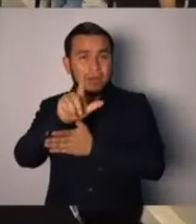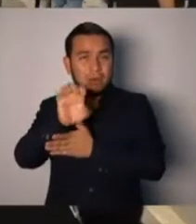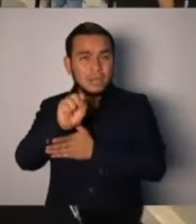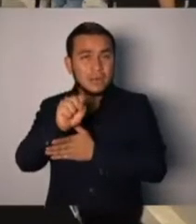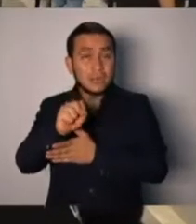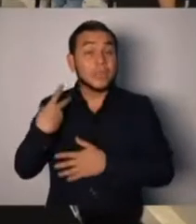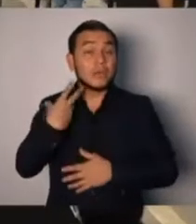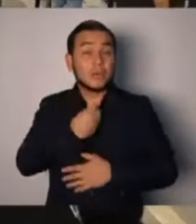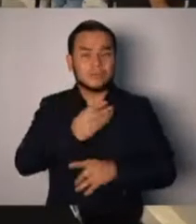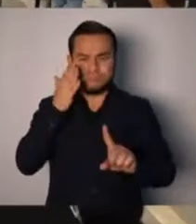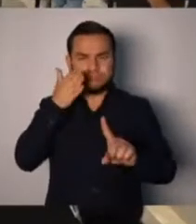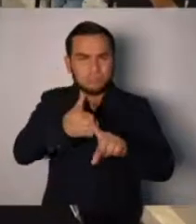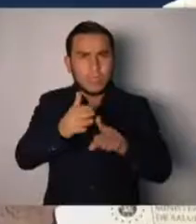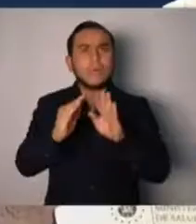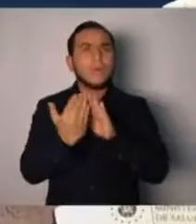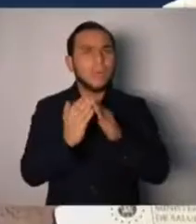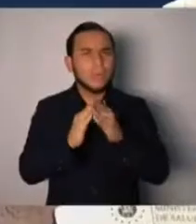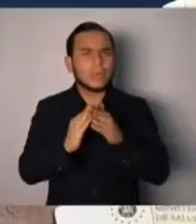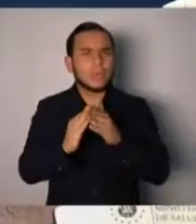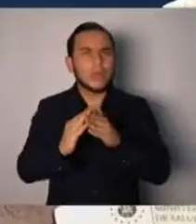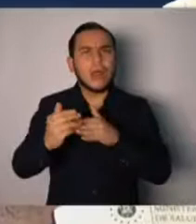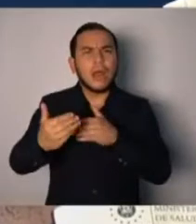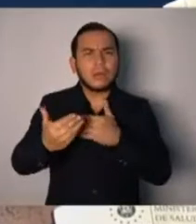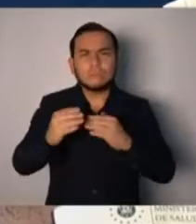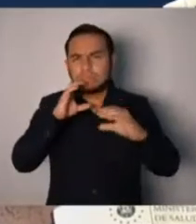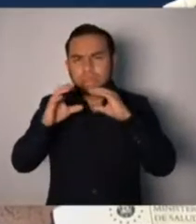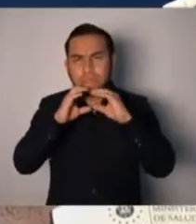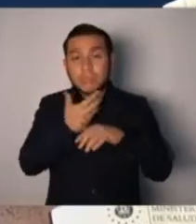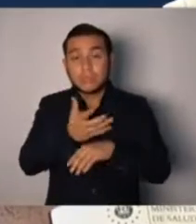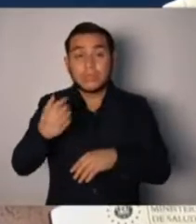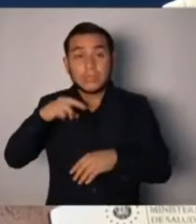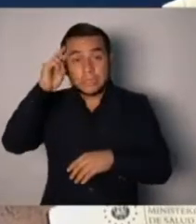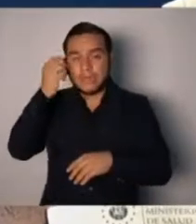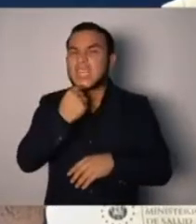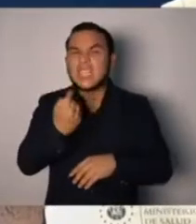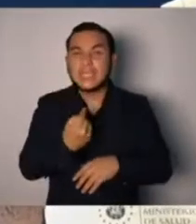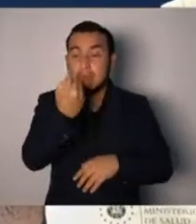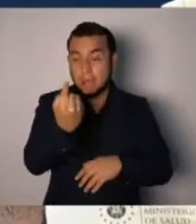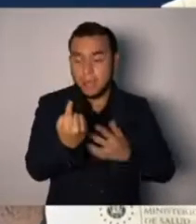hablar directamente con la comunidad y con los que ustedes elijan para que los representen